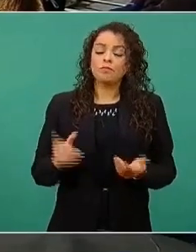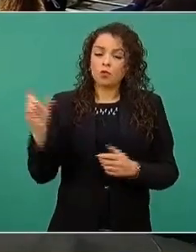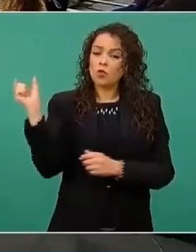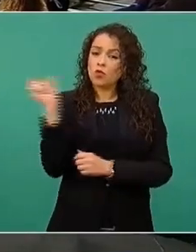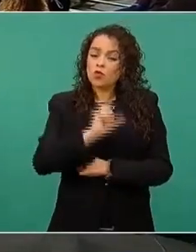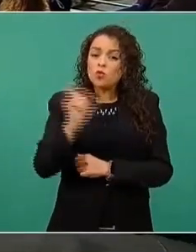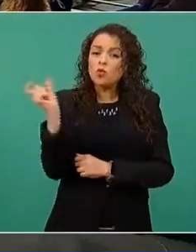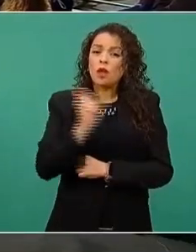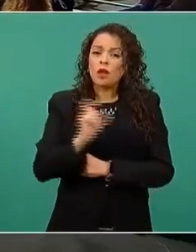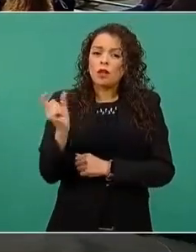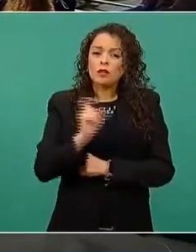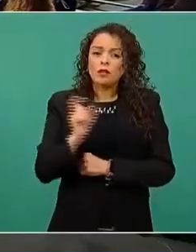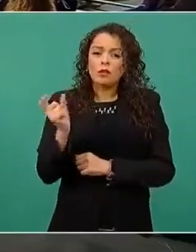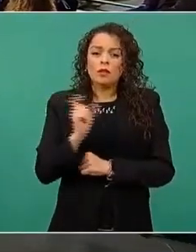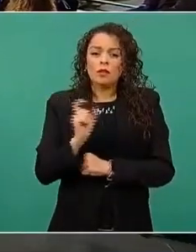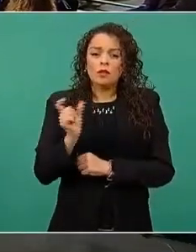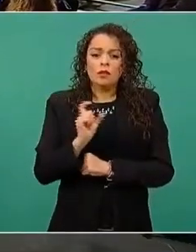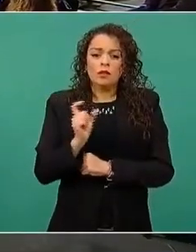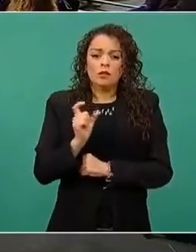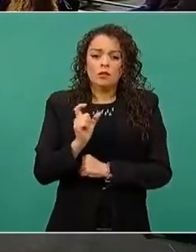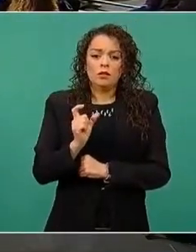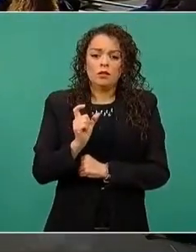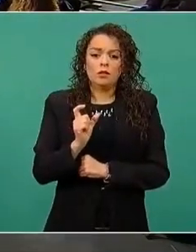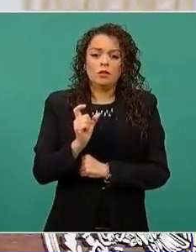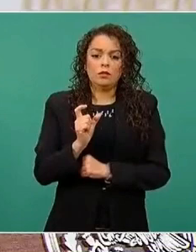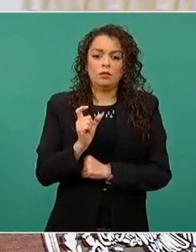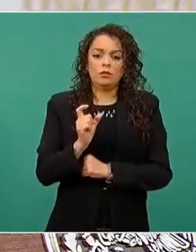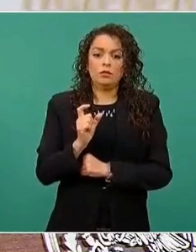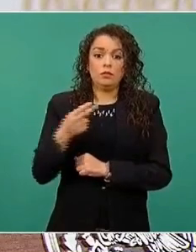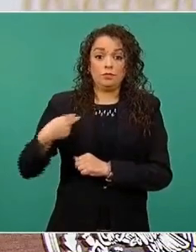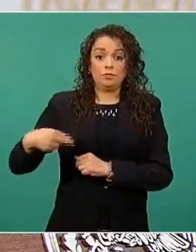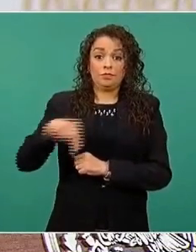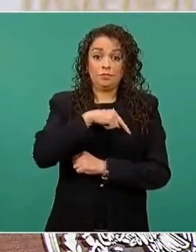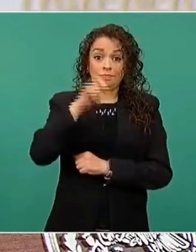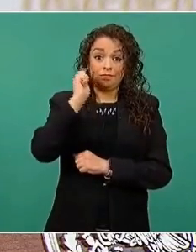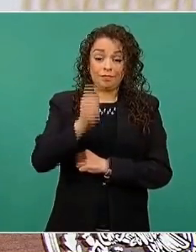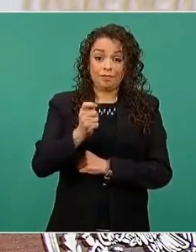Cuando todavía estábamos en campaña,